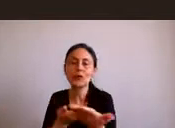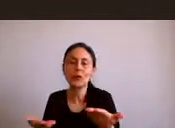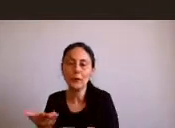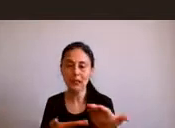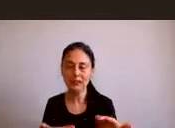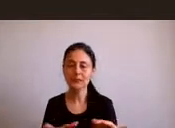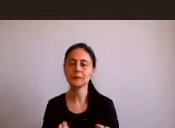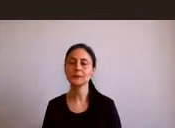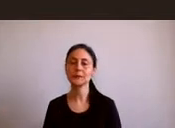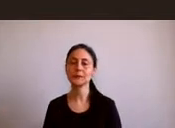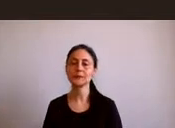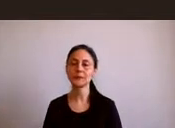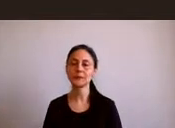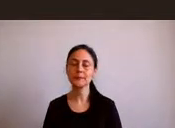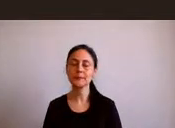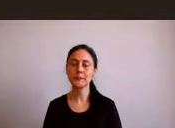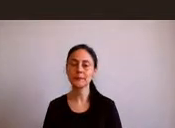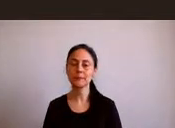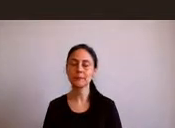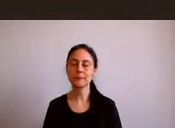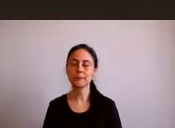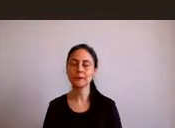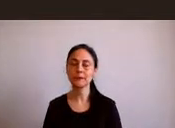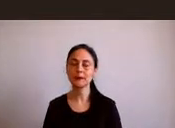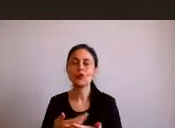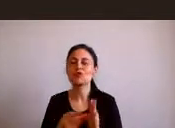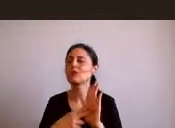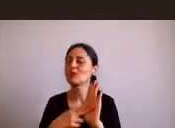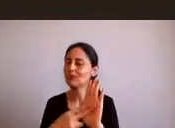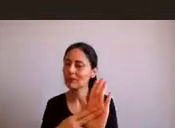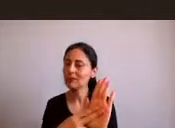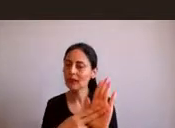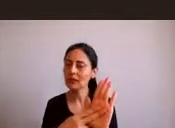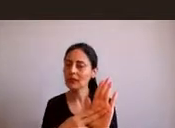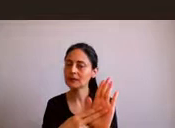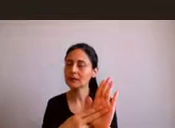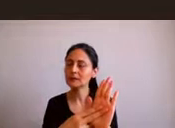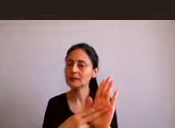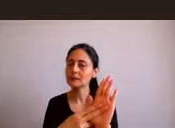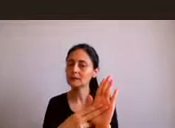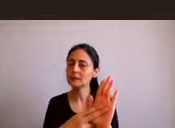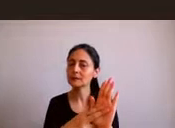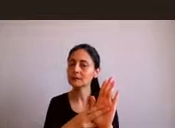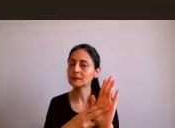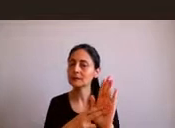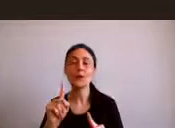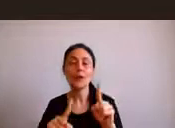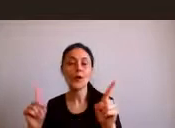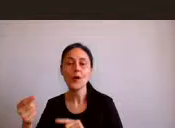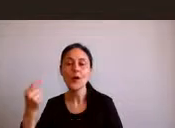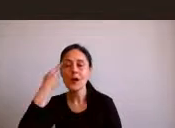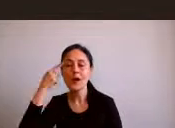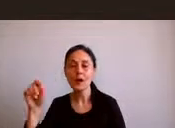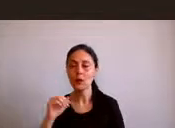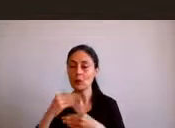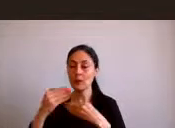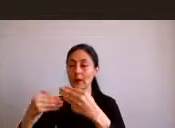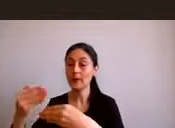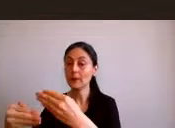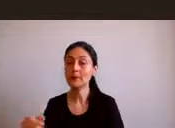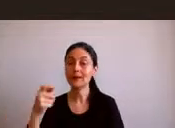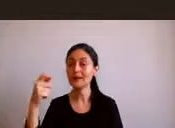Y también quisiera como plantear un poco que también tienes obviamente que ciertas perspectivas desde la terapia ocupacional, pero la idea es poner